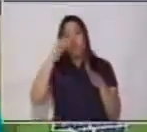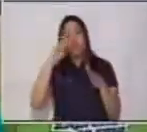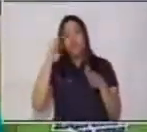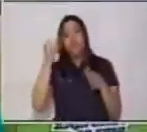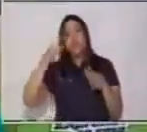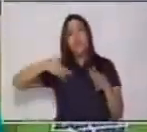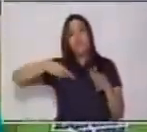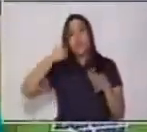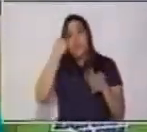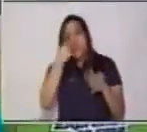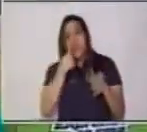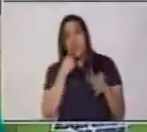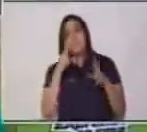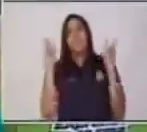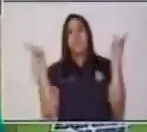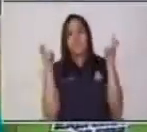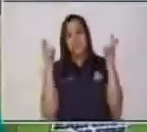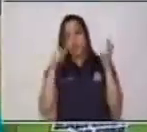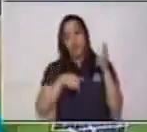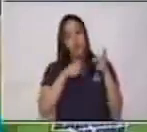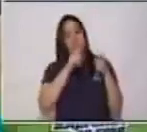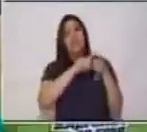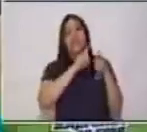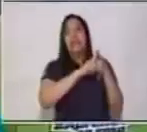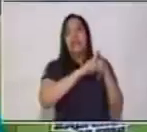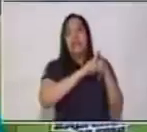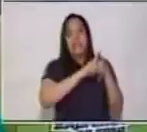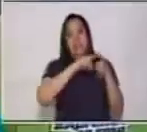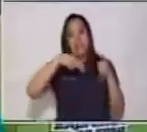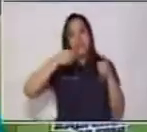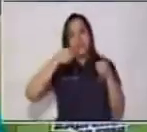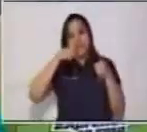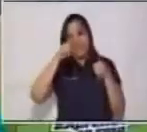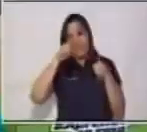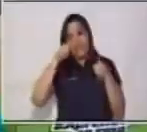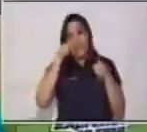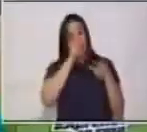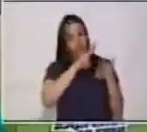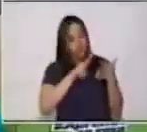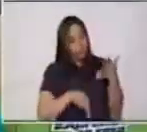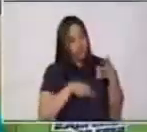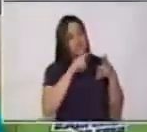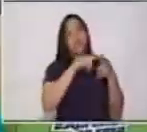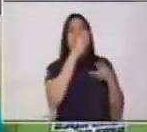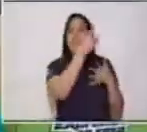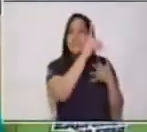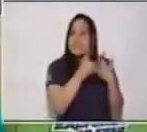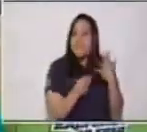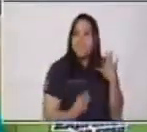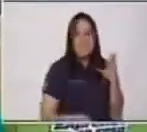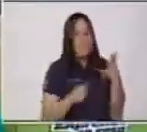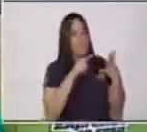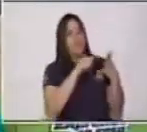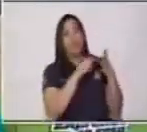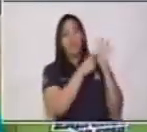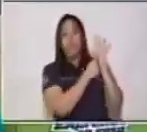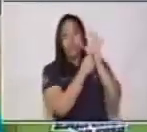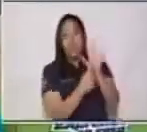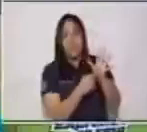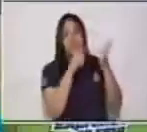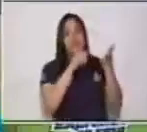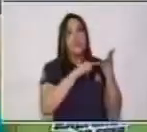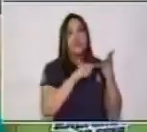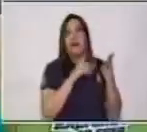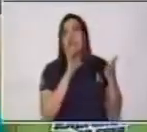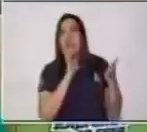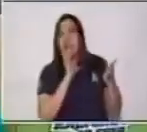encontrar en todo texto. La trama narrativa, la descriptiva, la expositiva, la argumentativa y conversacional.